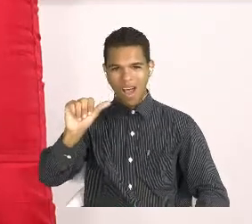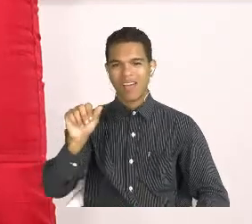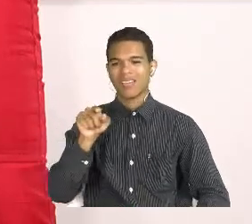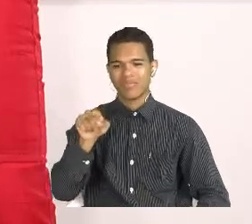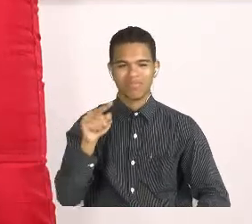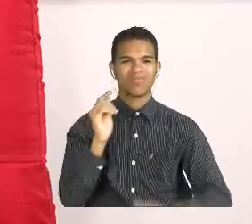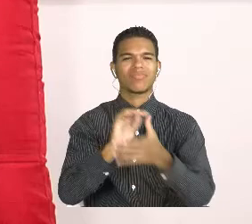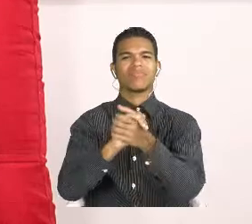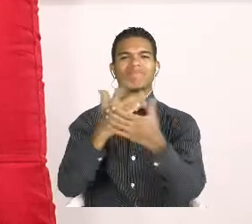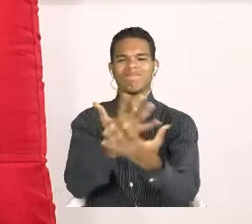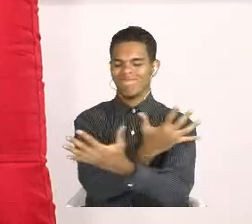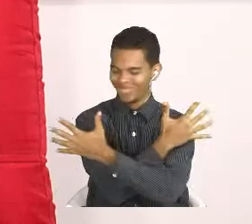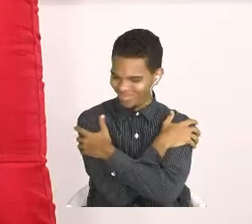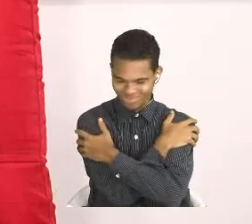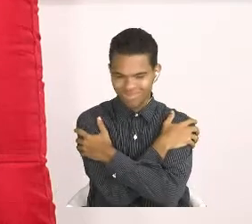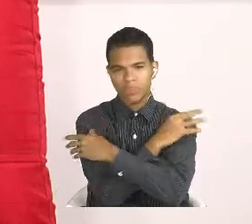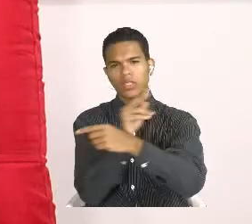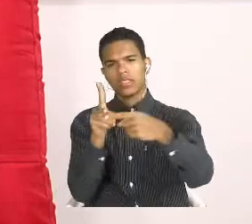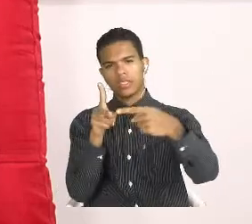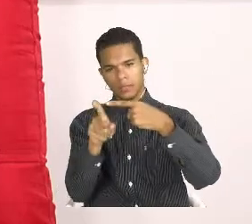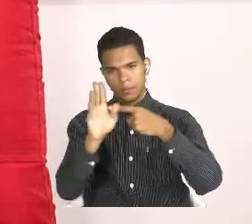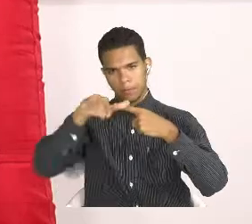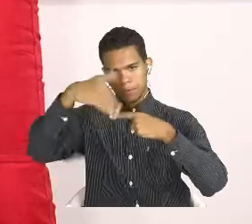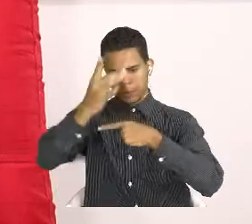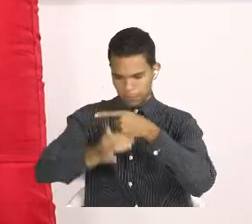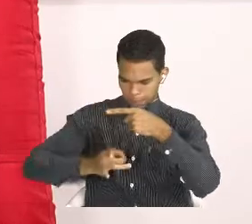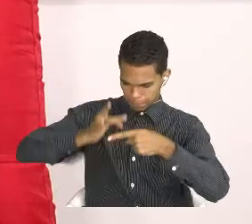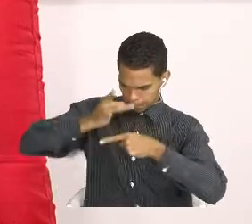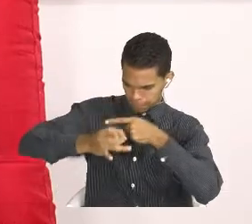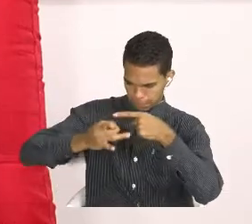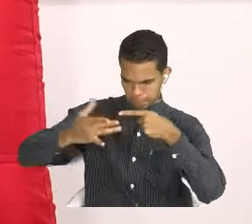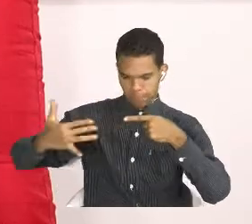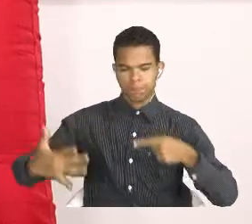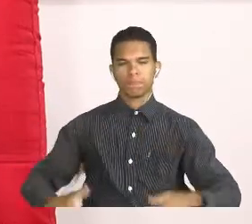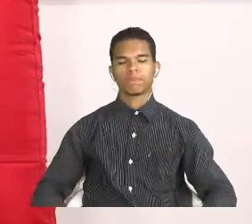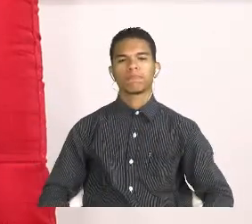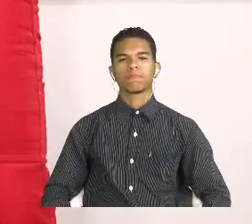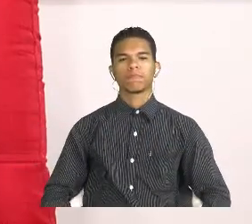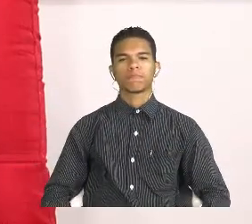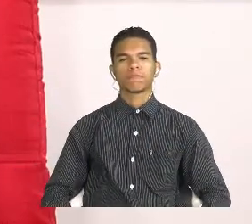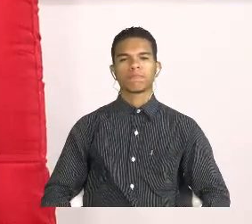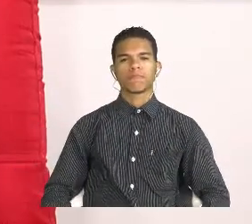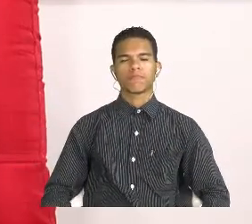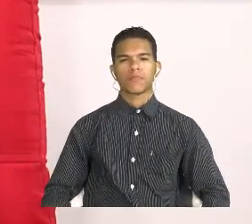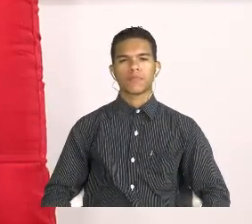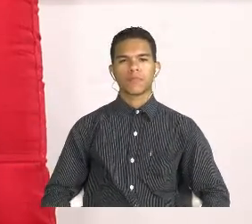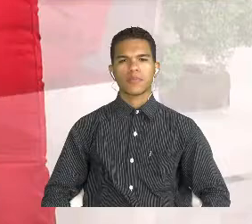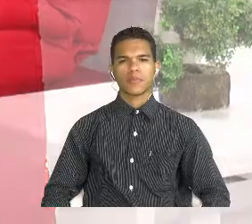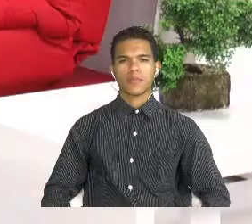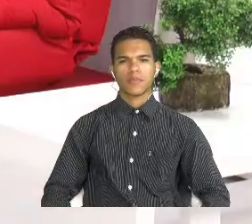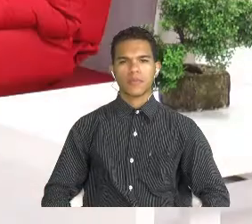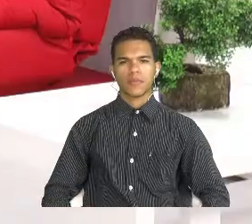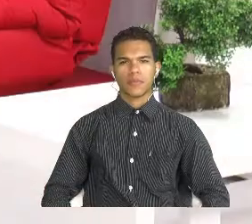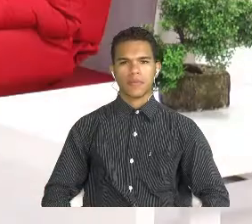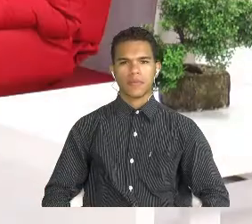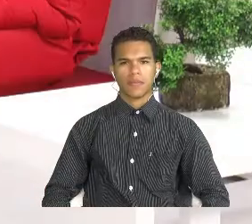fraterno. Vamos al segundo corte comercial y continuamos más adelante con el desarrollo de nuestro tema del día, el glaucoma.